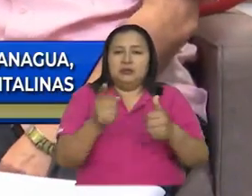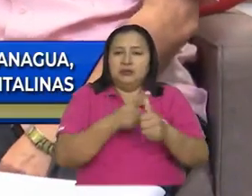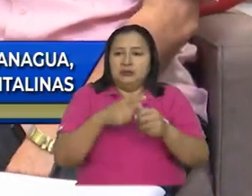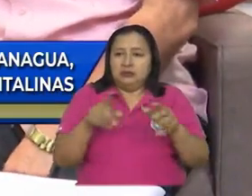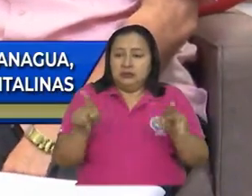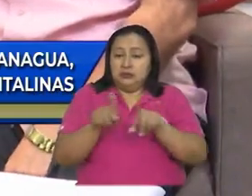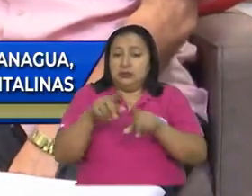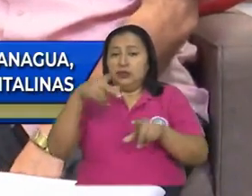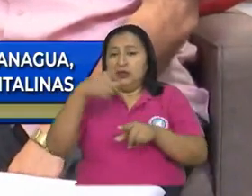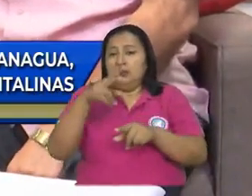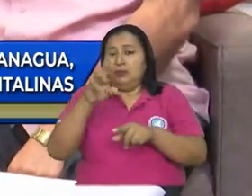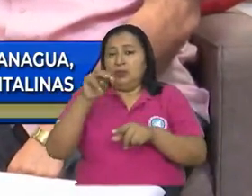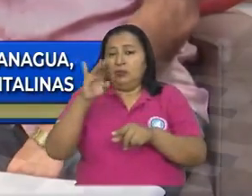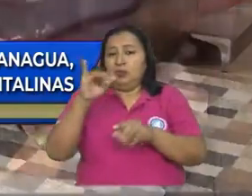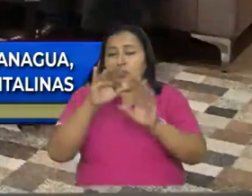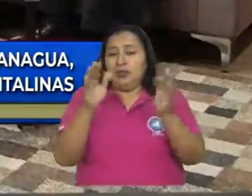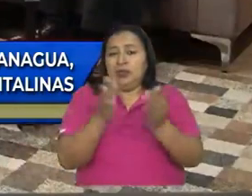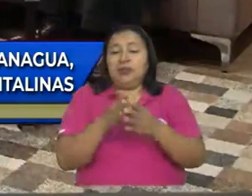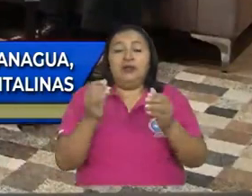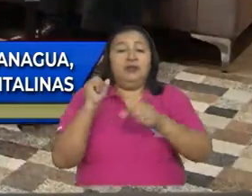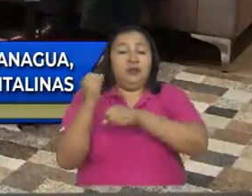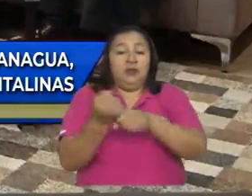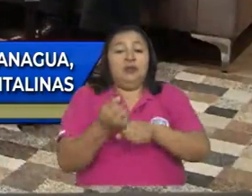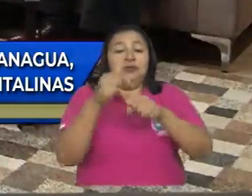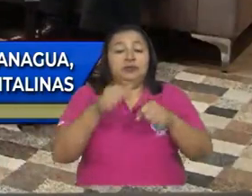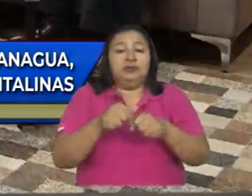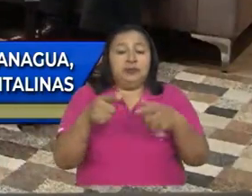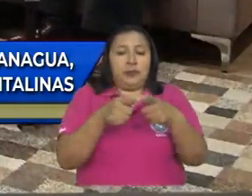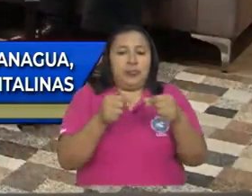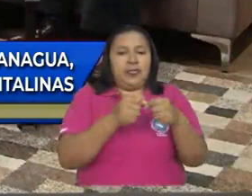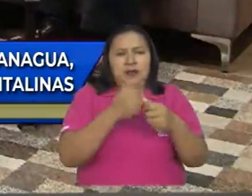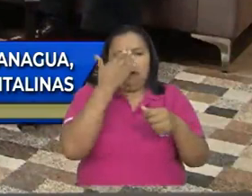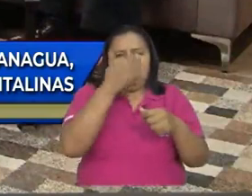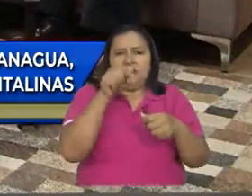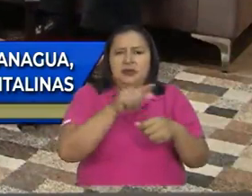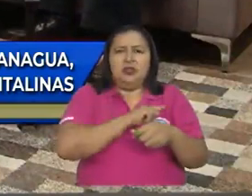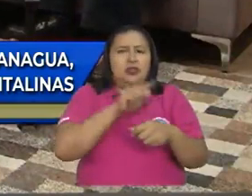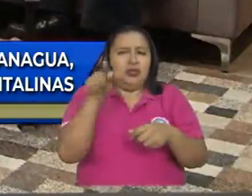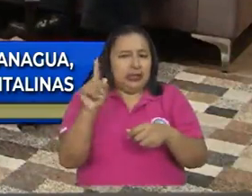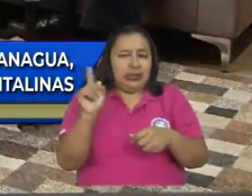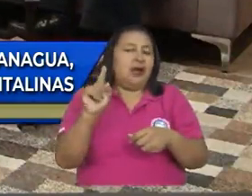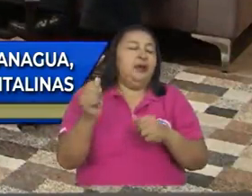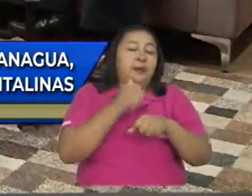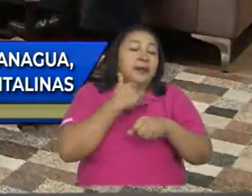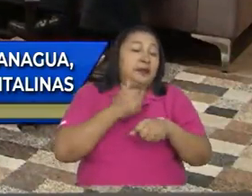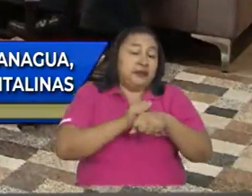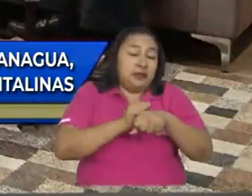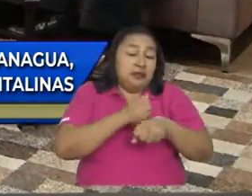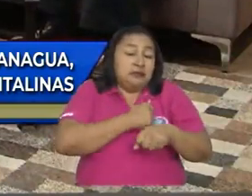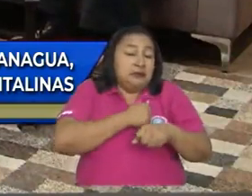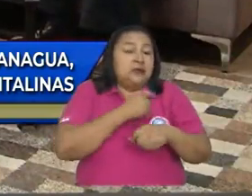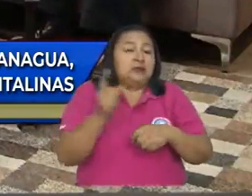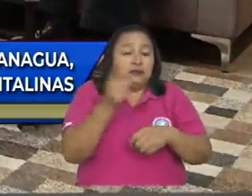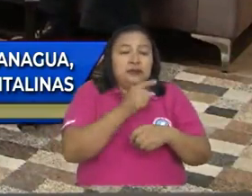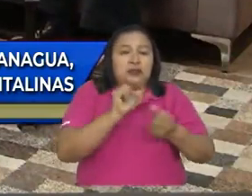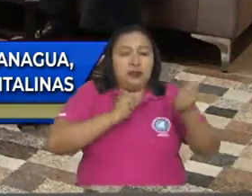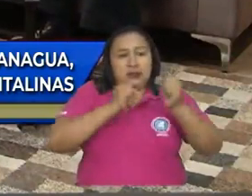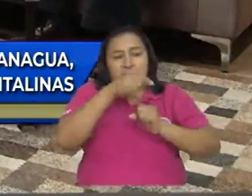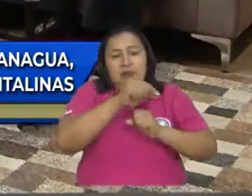béisbol. Y siempre en Managua. Siempre en Managua, en el aquí enfrente. No tenés excusa para no ir, Polideportivo Alexis Argüello. Así